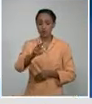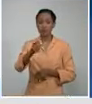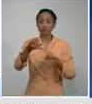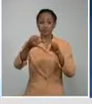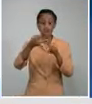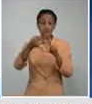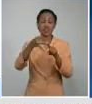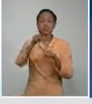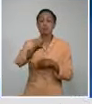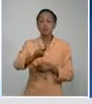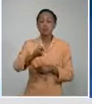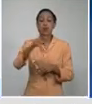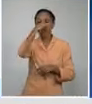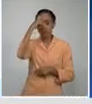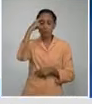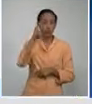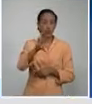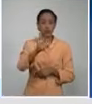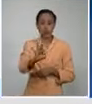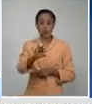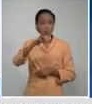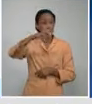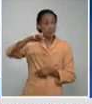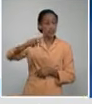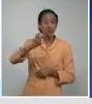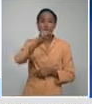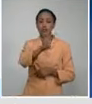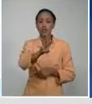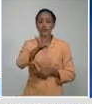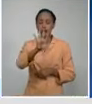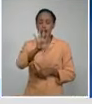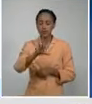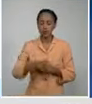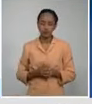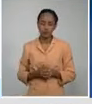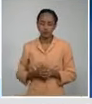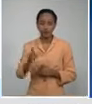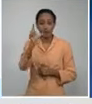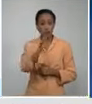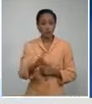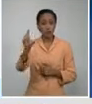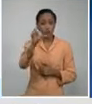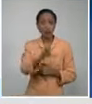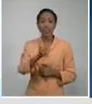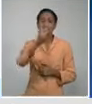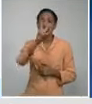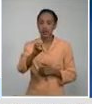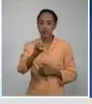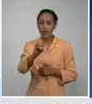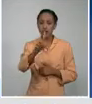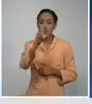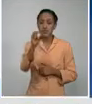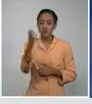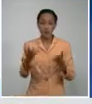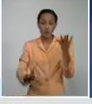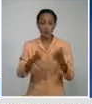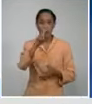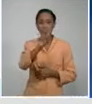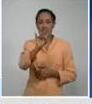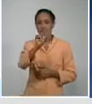con 38, Pinar del Río con 35, Camagüey con 30, Cienfuegos